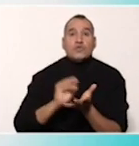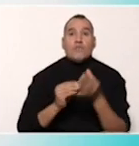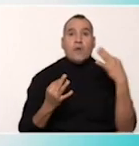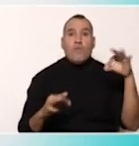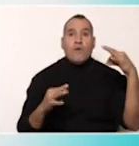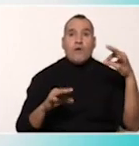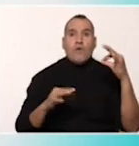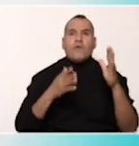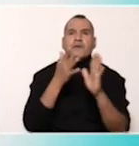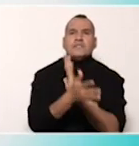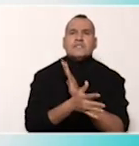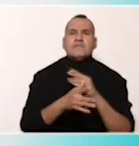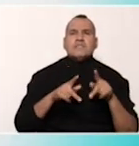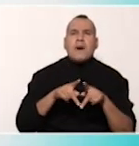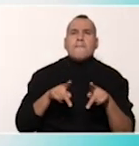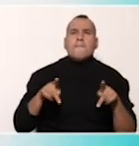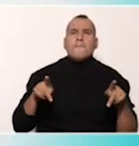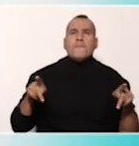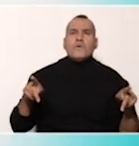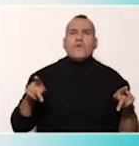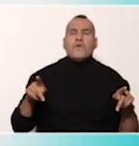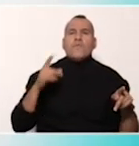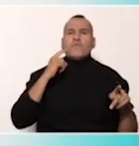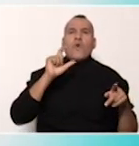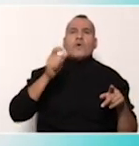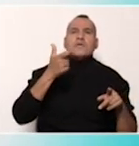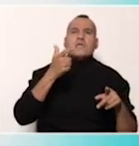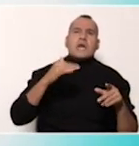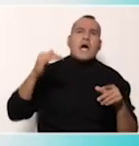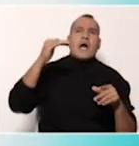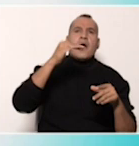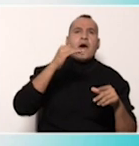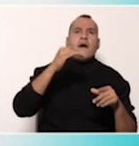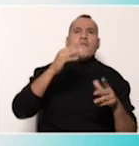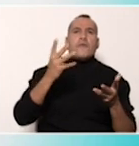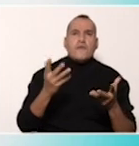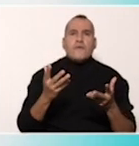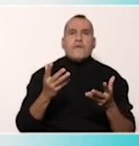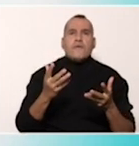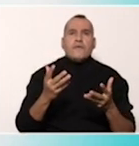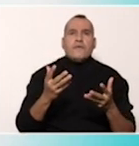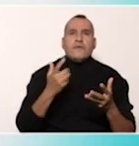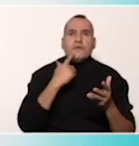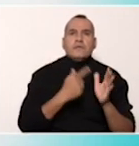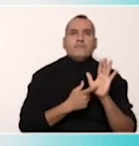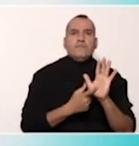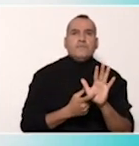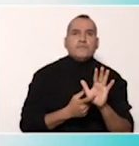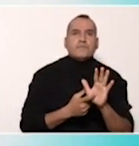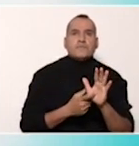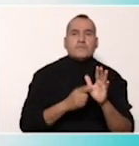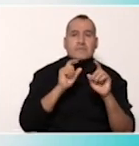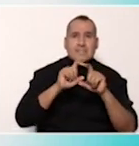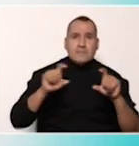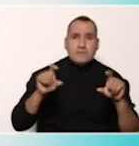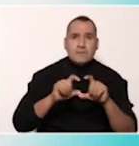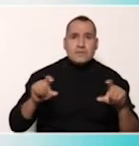los conceptos de polinomio, de grado del polinomio, y le hallamos y identificamos en esos